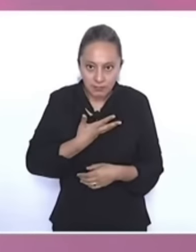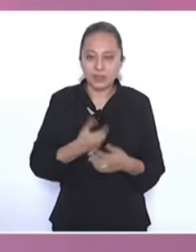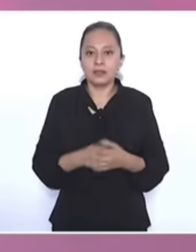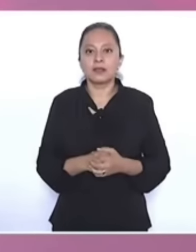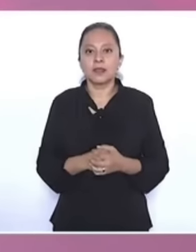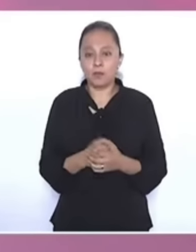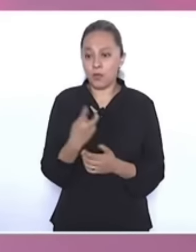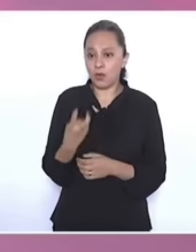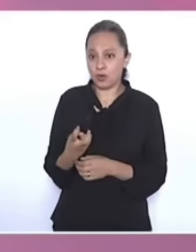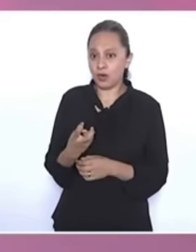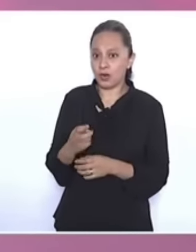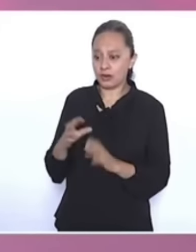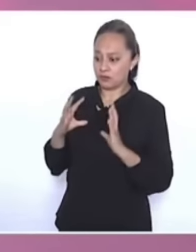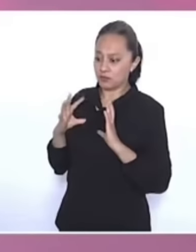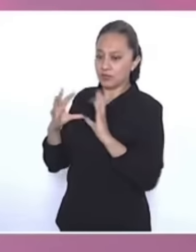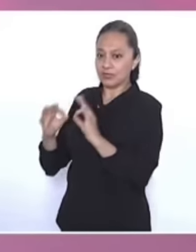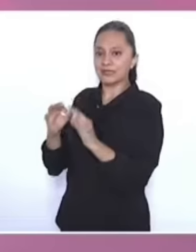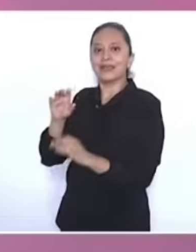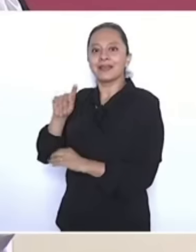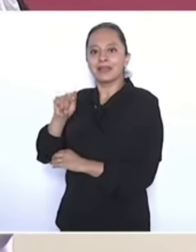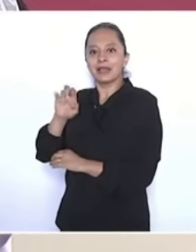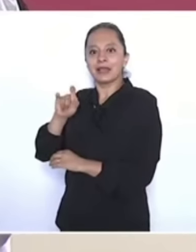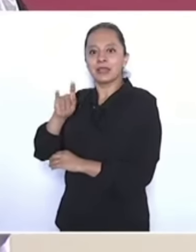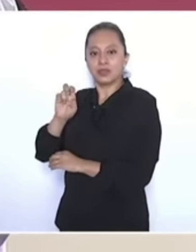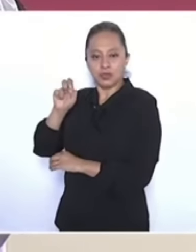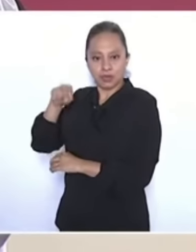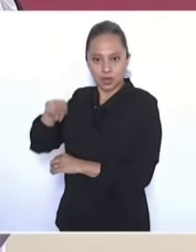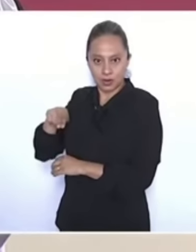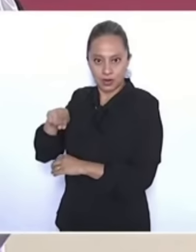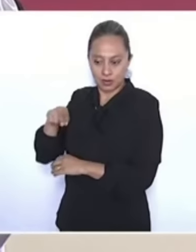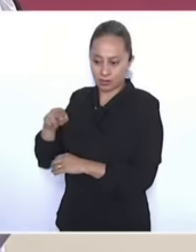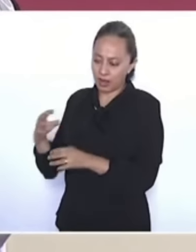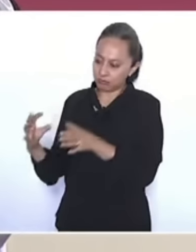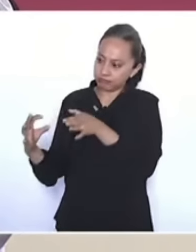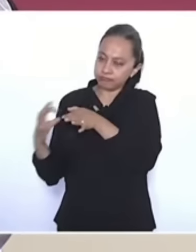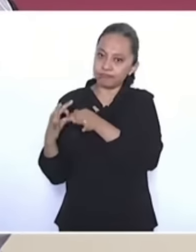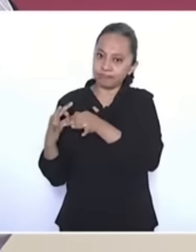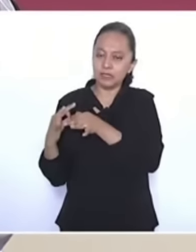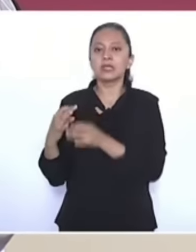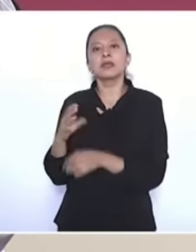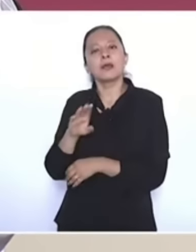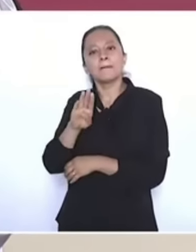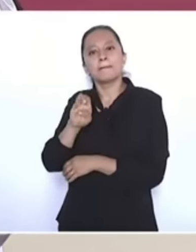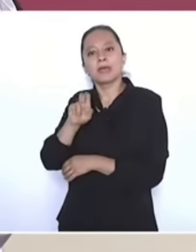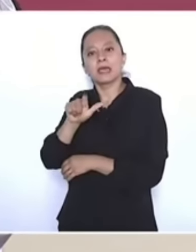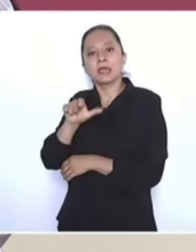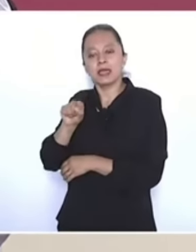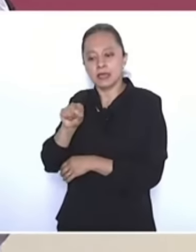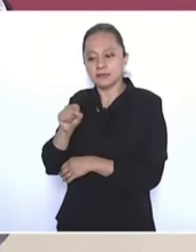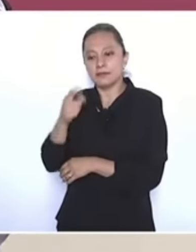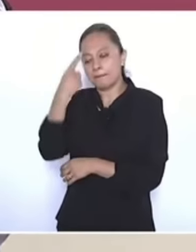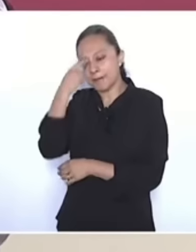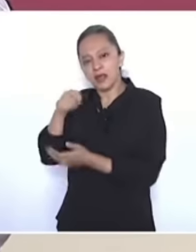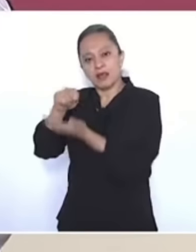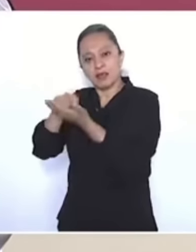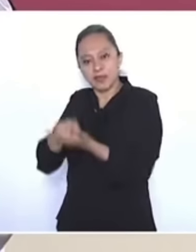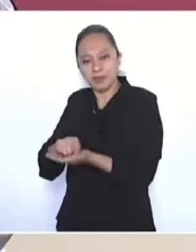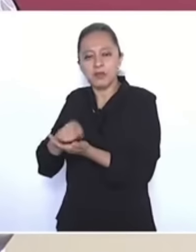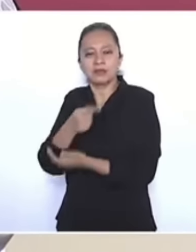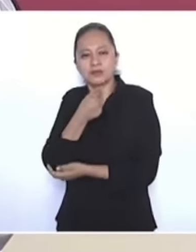la Fundación Teletón y hoy se otorgan becas para la rehabilitación para las niñas y niños